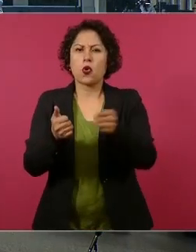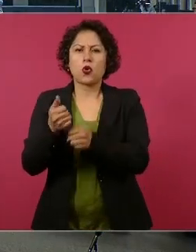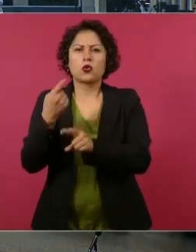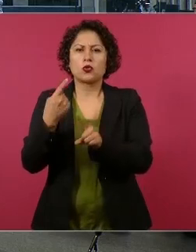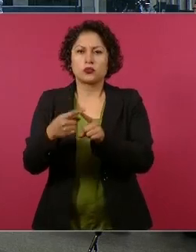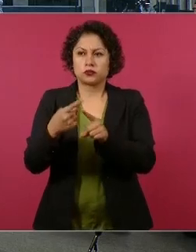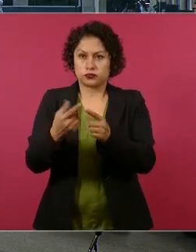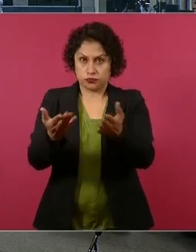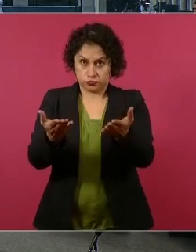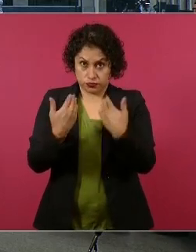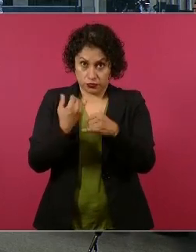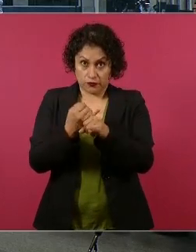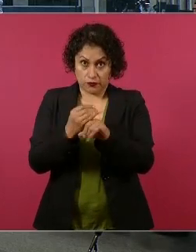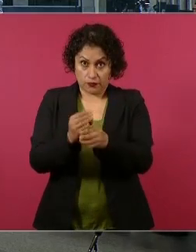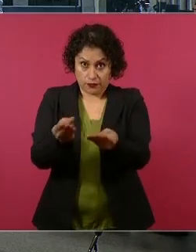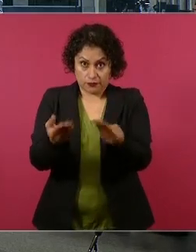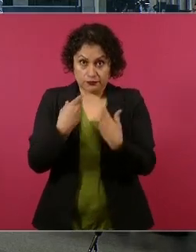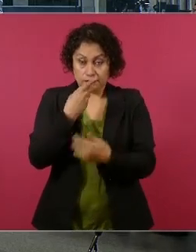Infórmenme ustedes porque yo…